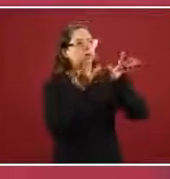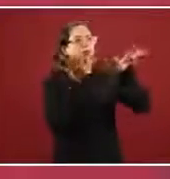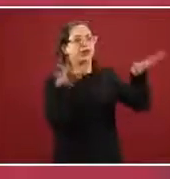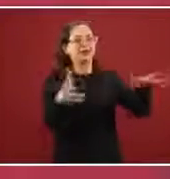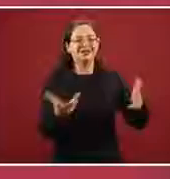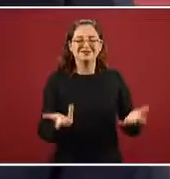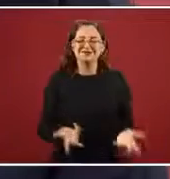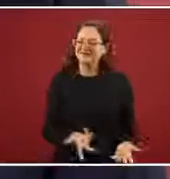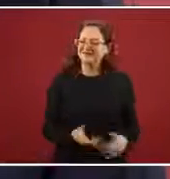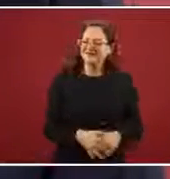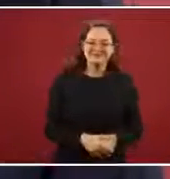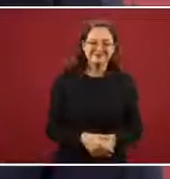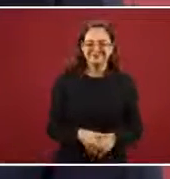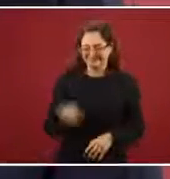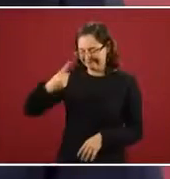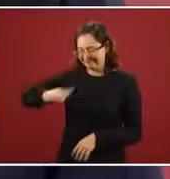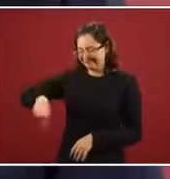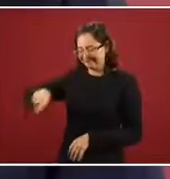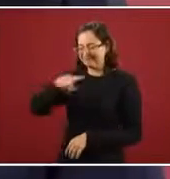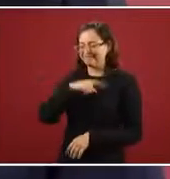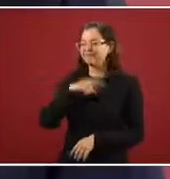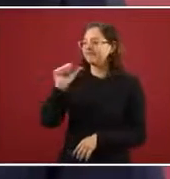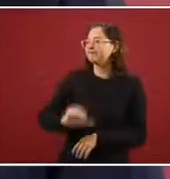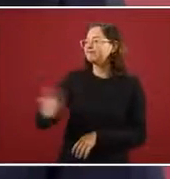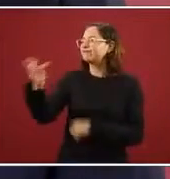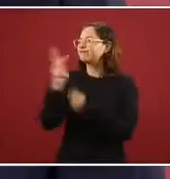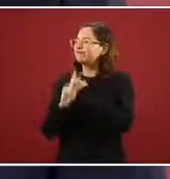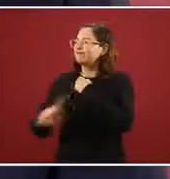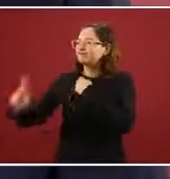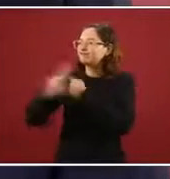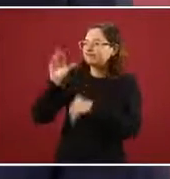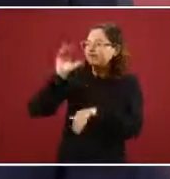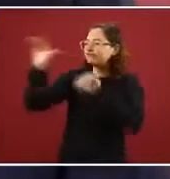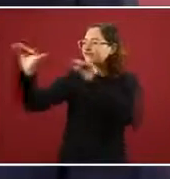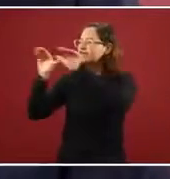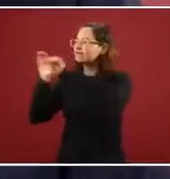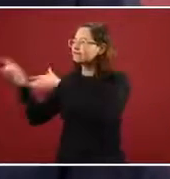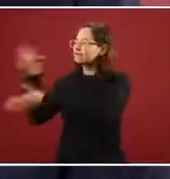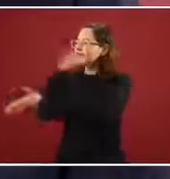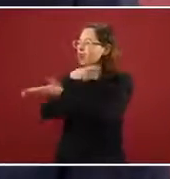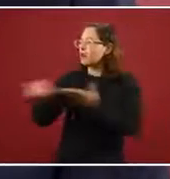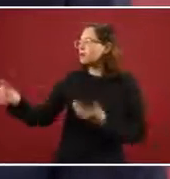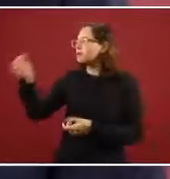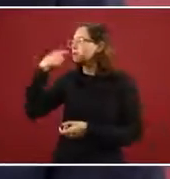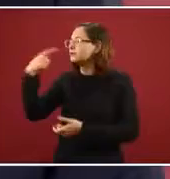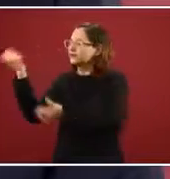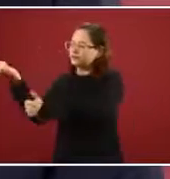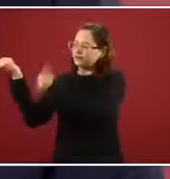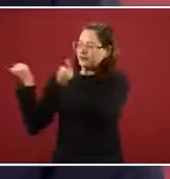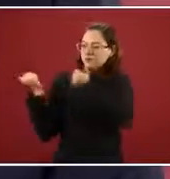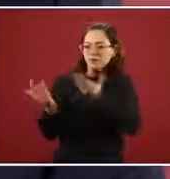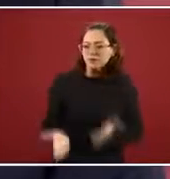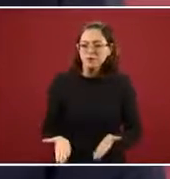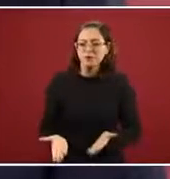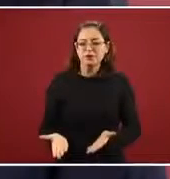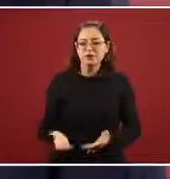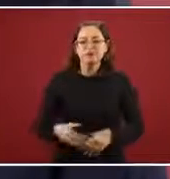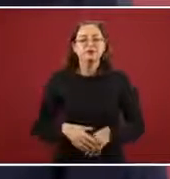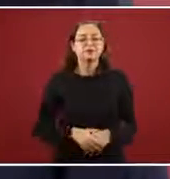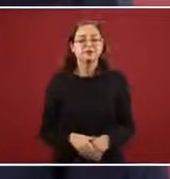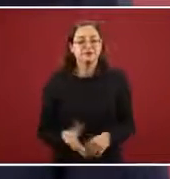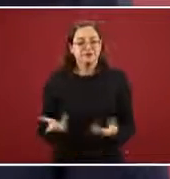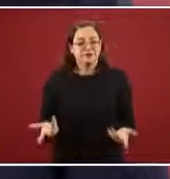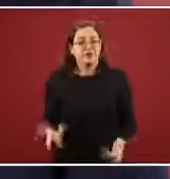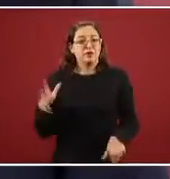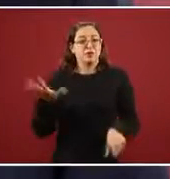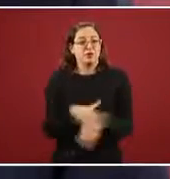comprar medicamentos en el extranjero. Estamos padeciendo de boicot